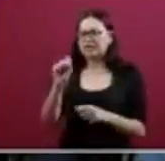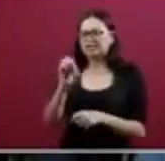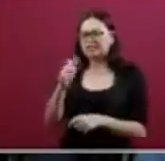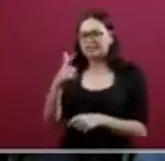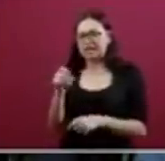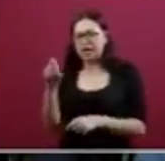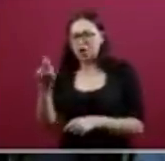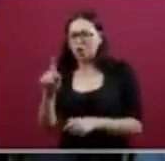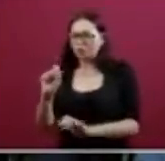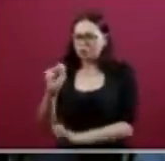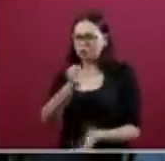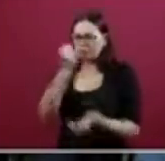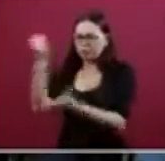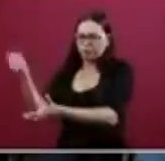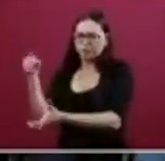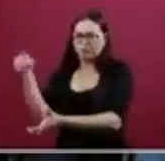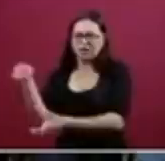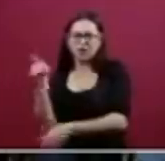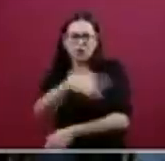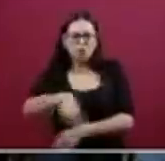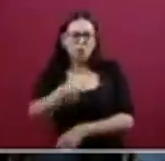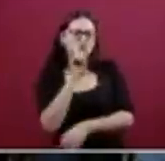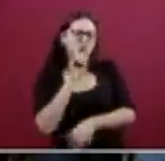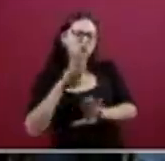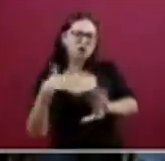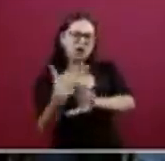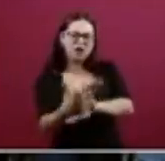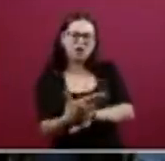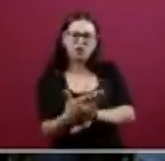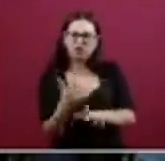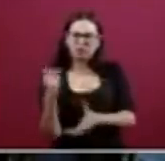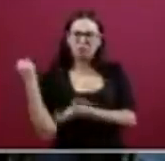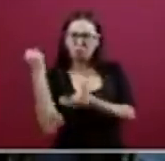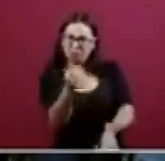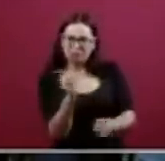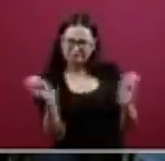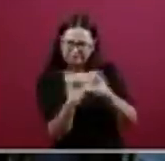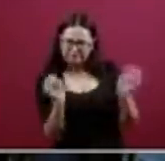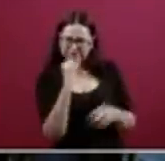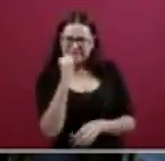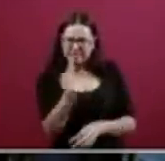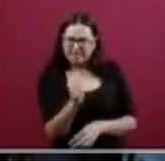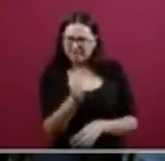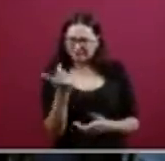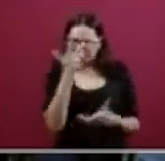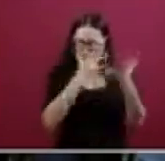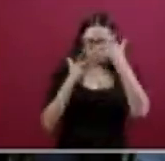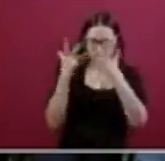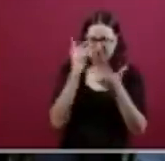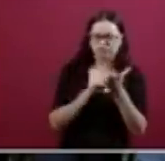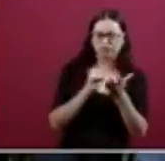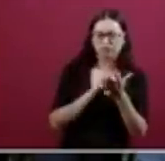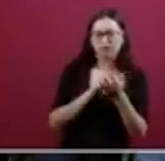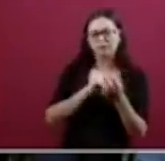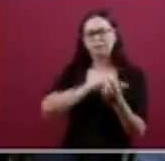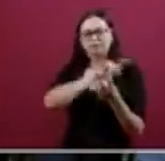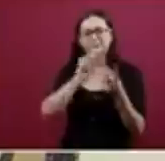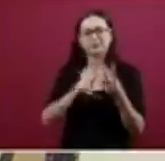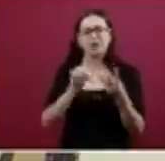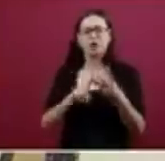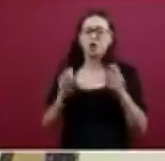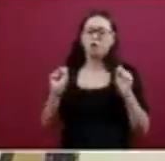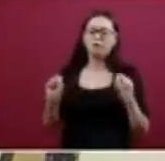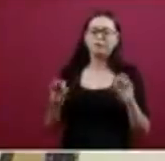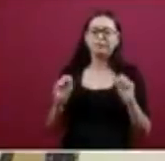a los refugios que evitan la violencia de género? Y una cosa más, la Oficina de la Presidencia ya